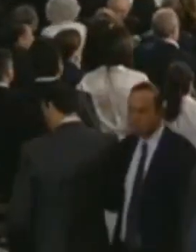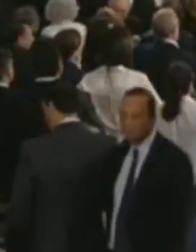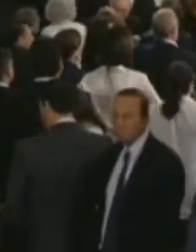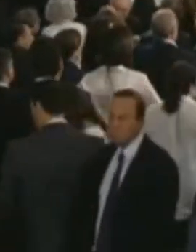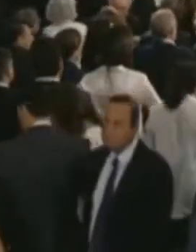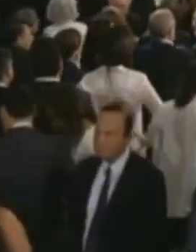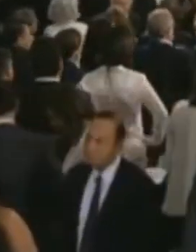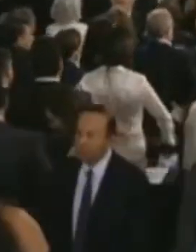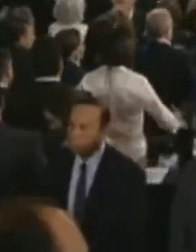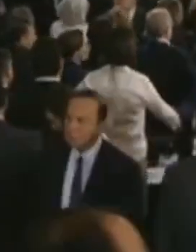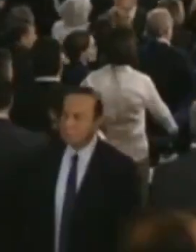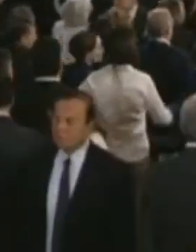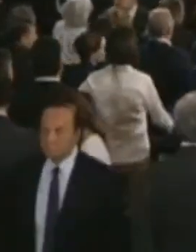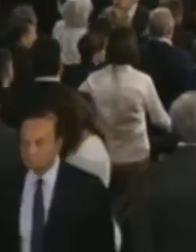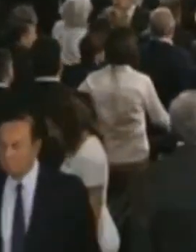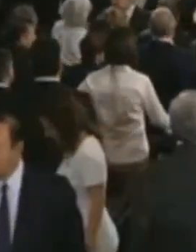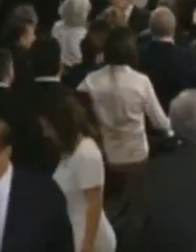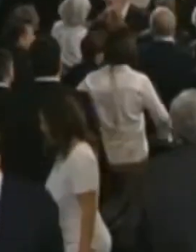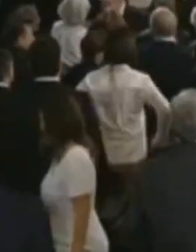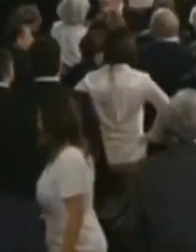Favor de tomar asiento.